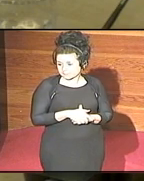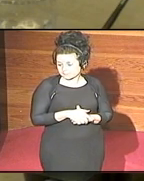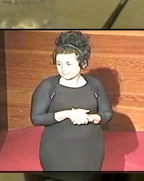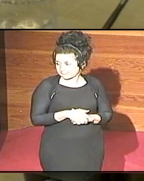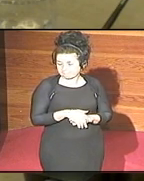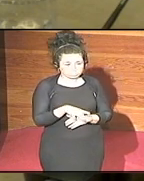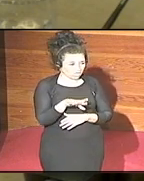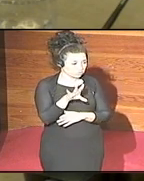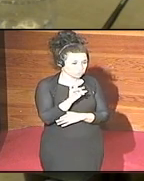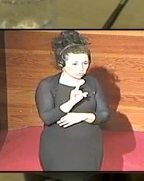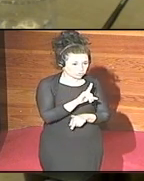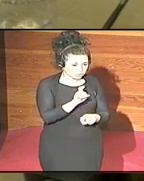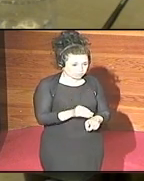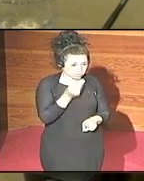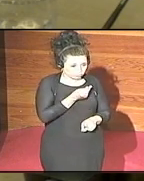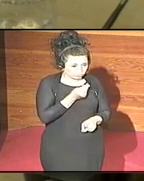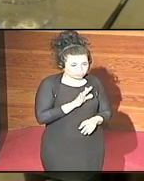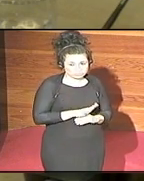Sí, sí, es muy buena pregunta.